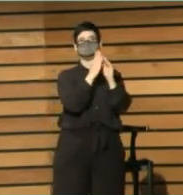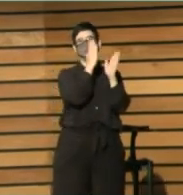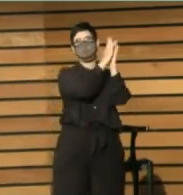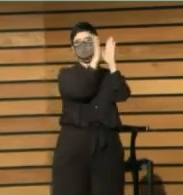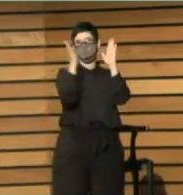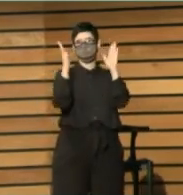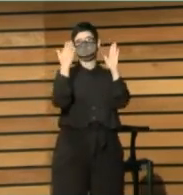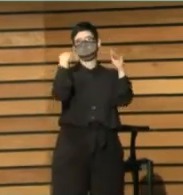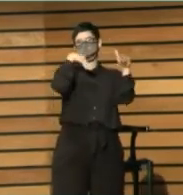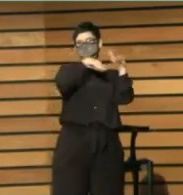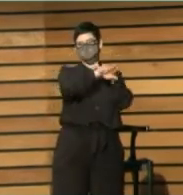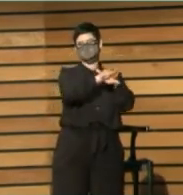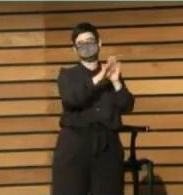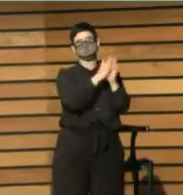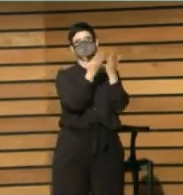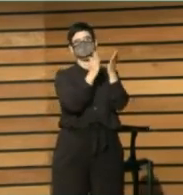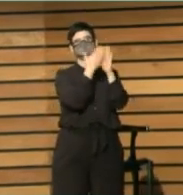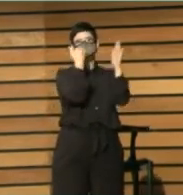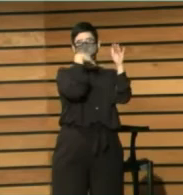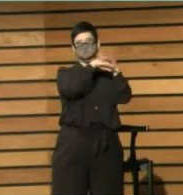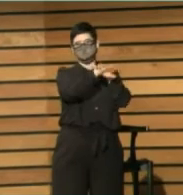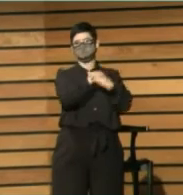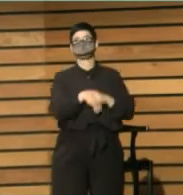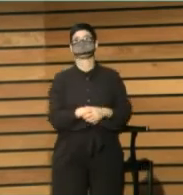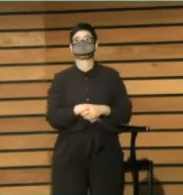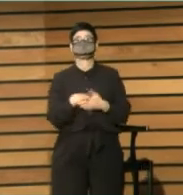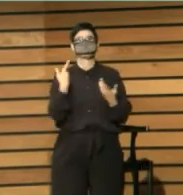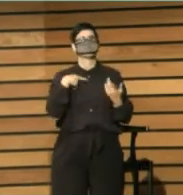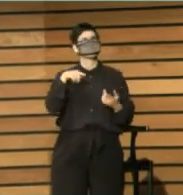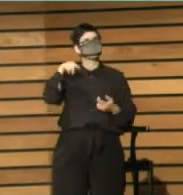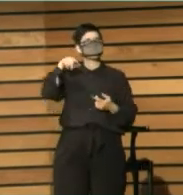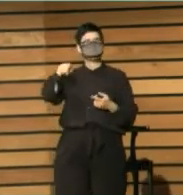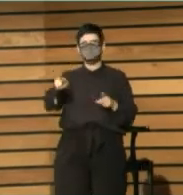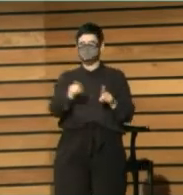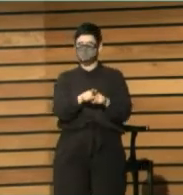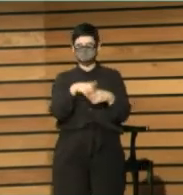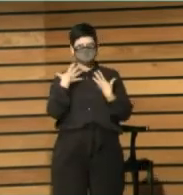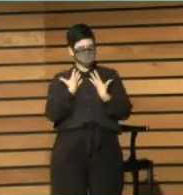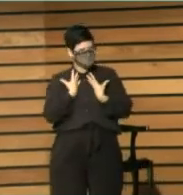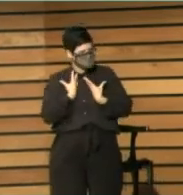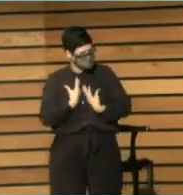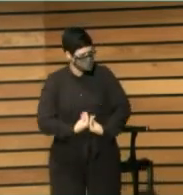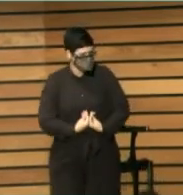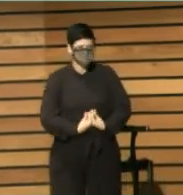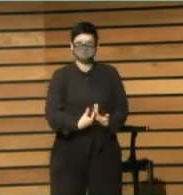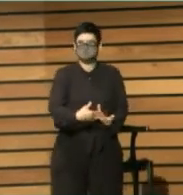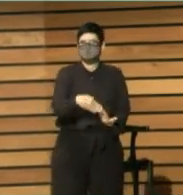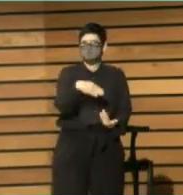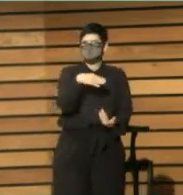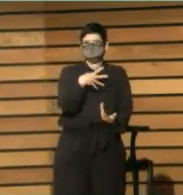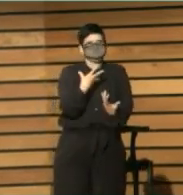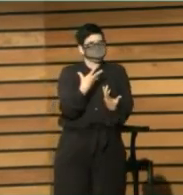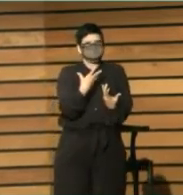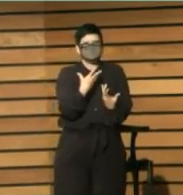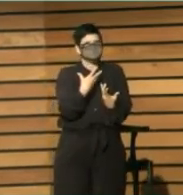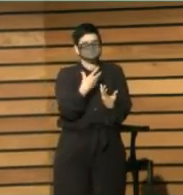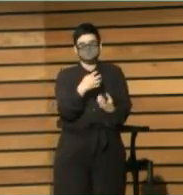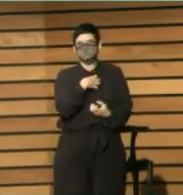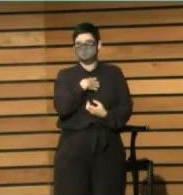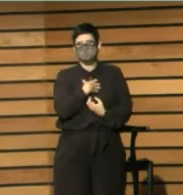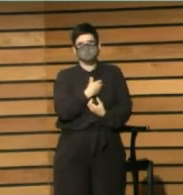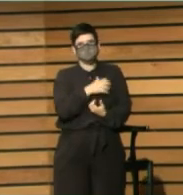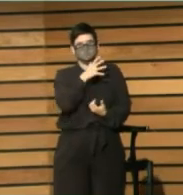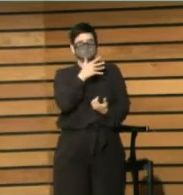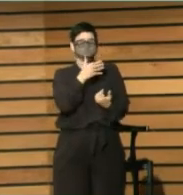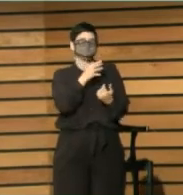él estaba impactado, tristísimo, por la muerte de su madre, como es natural. Y me